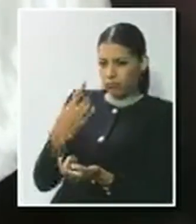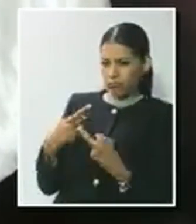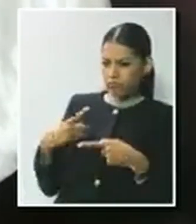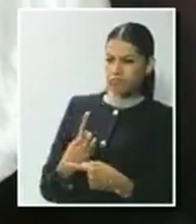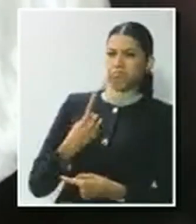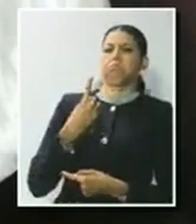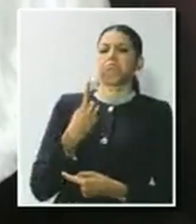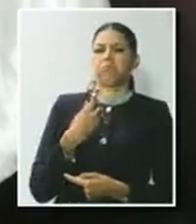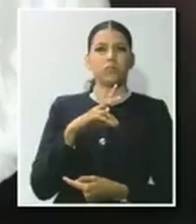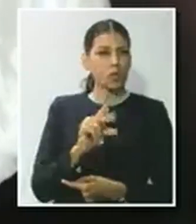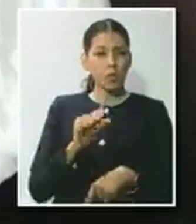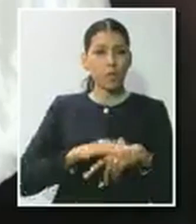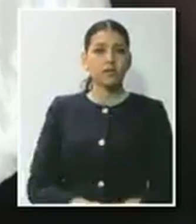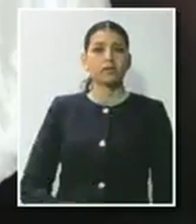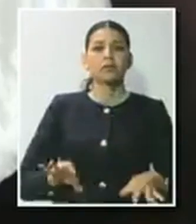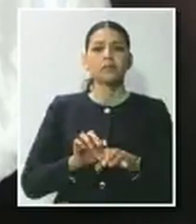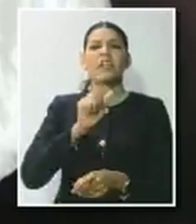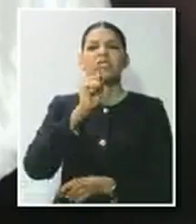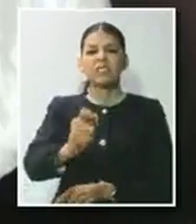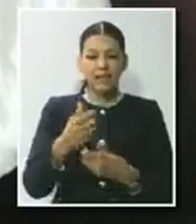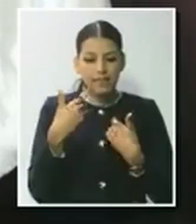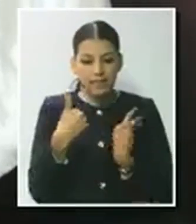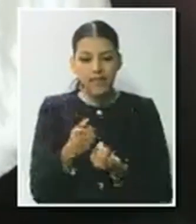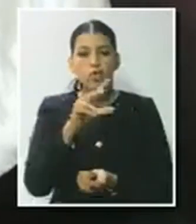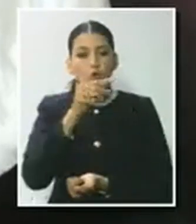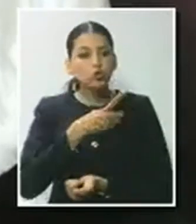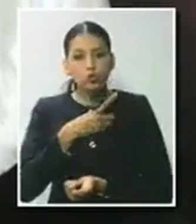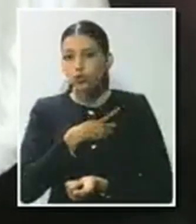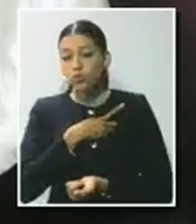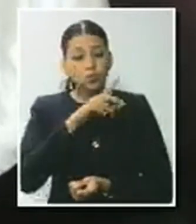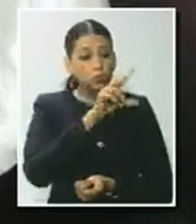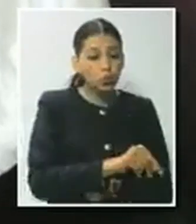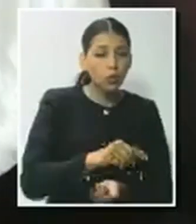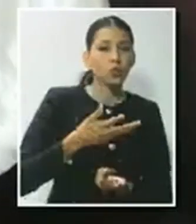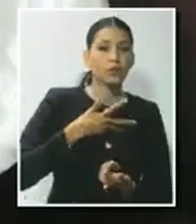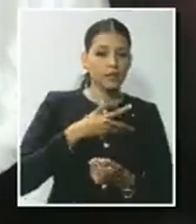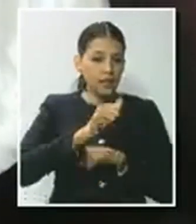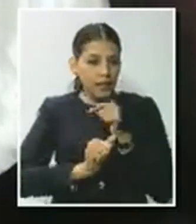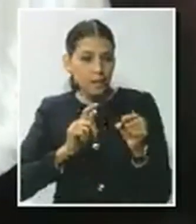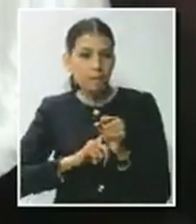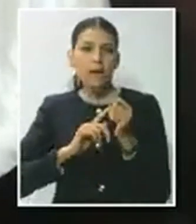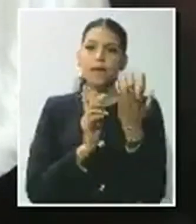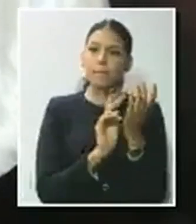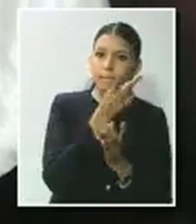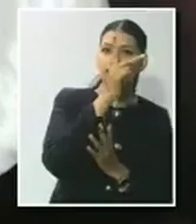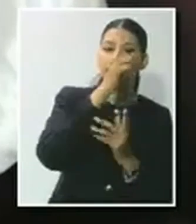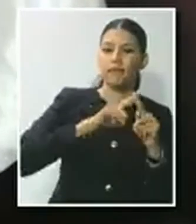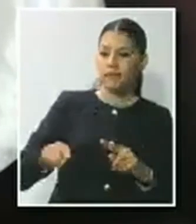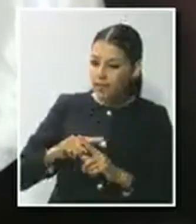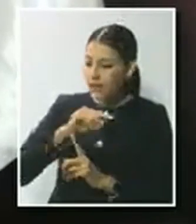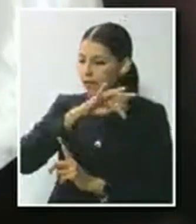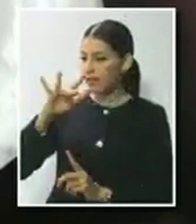Lo relevante es entender que no estamos solos. Nos rodean personas, plantas, animales.